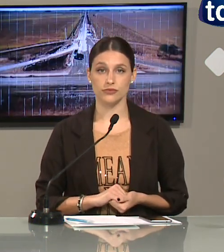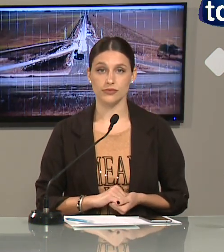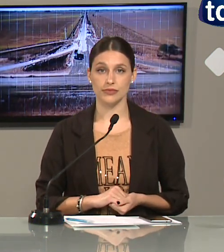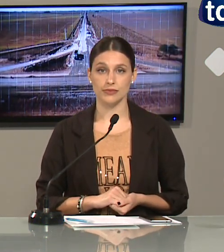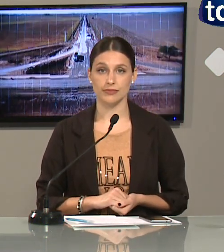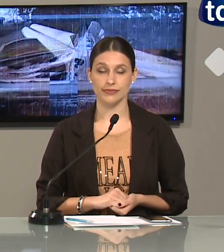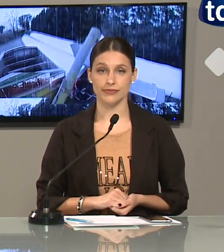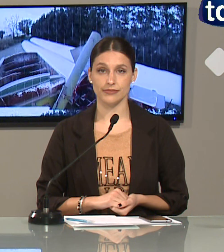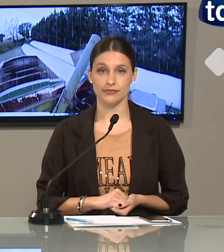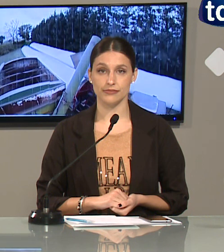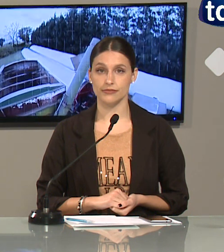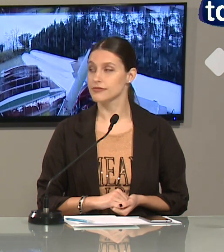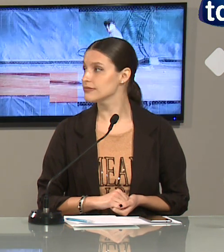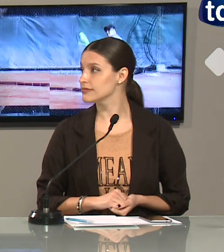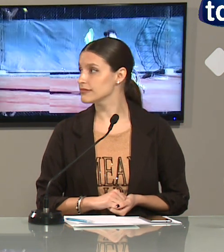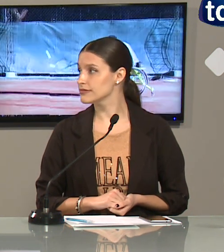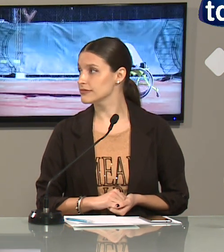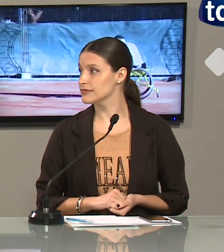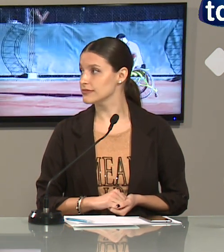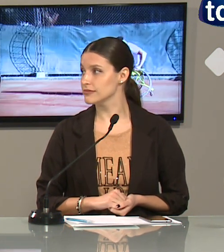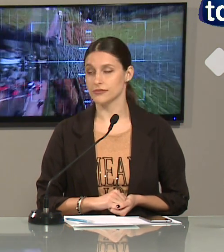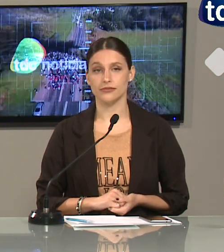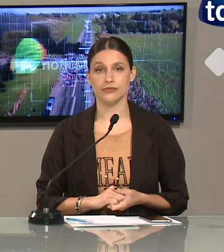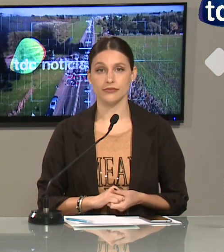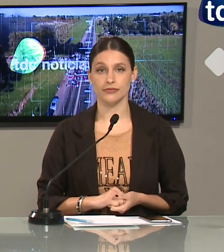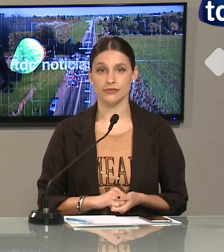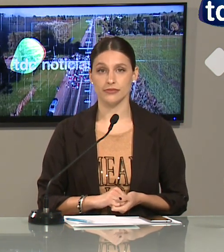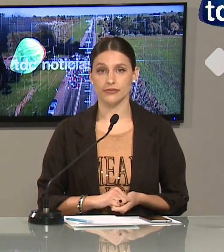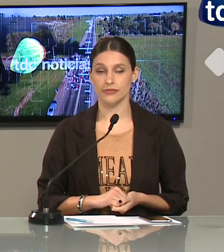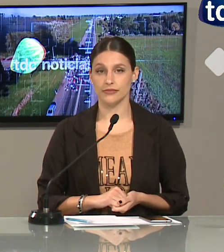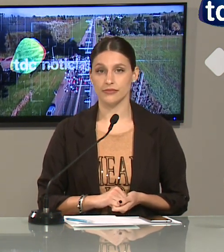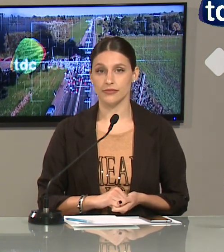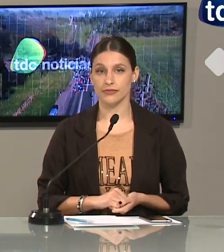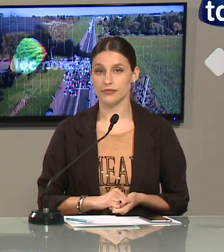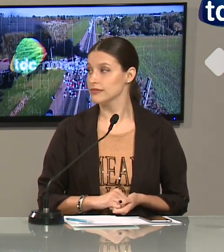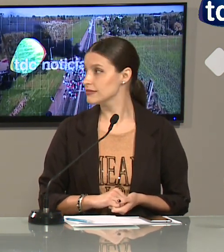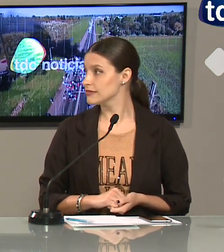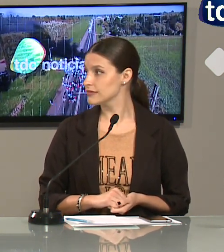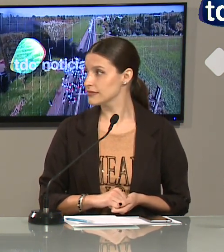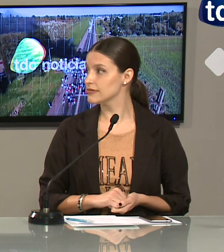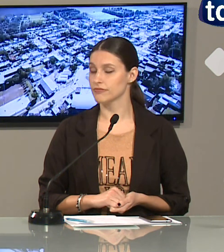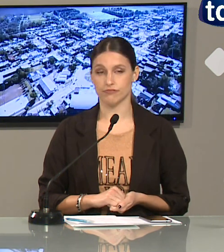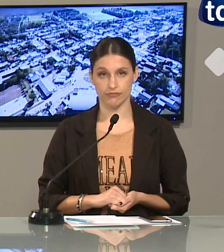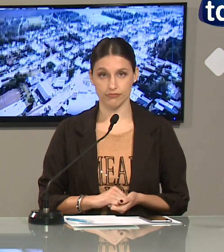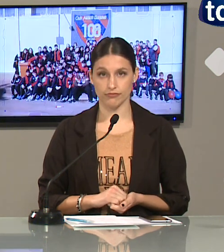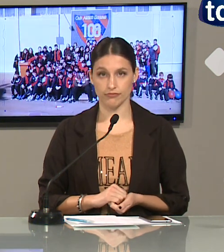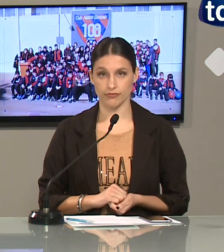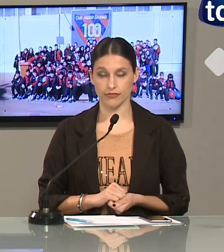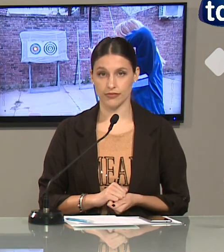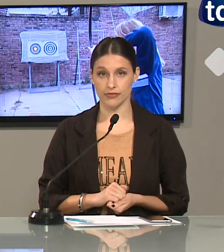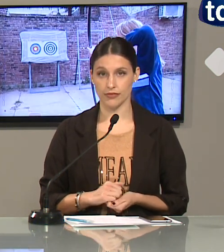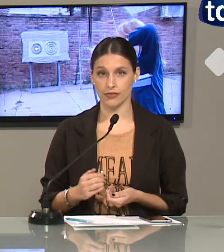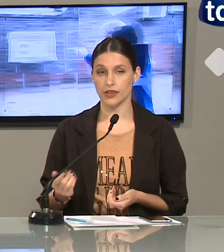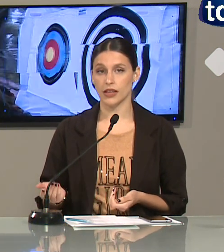averiguando esto para tener un poco más de datos, fundamentalmente oficiales. No estamos hablando de alarma, ni mucho menos, sino para